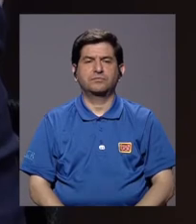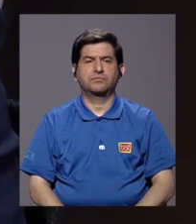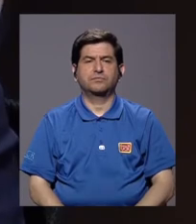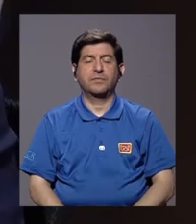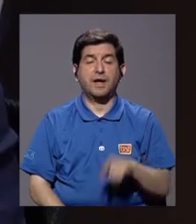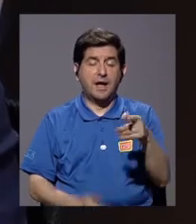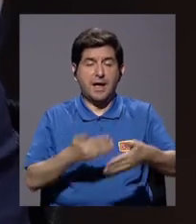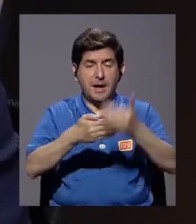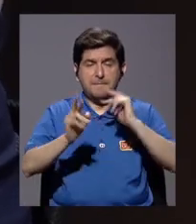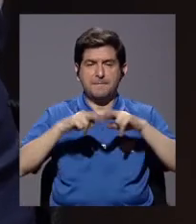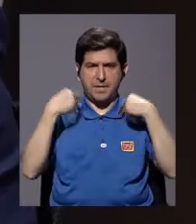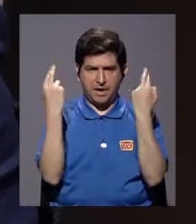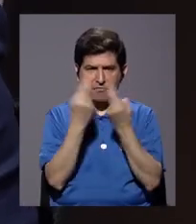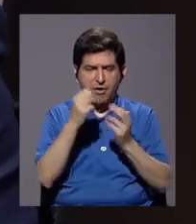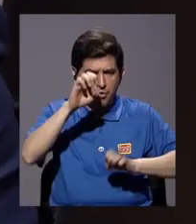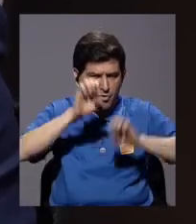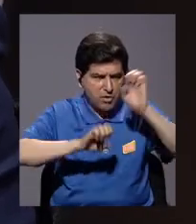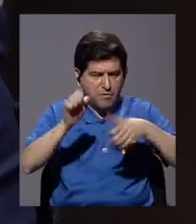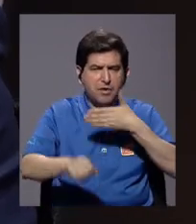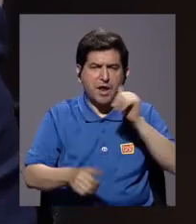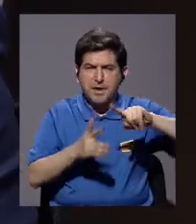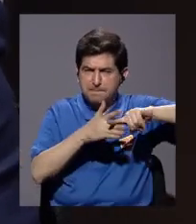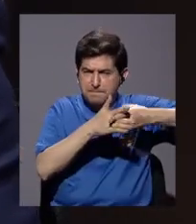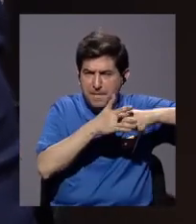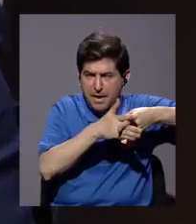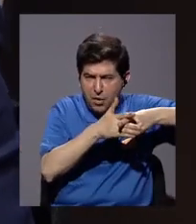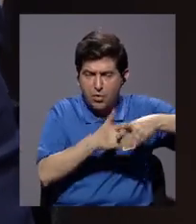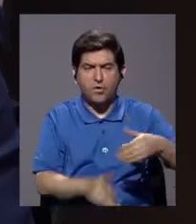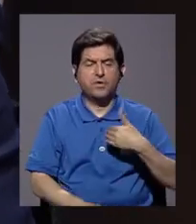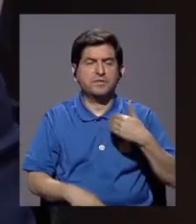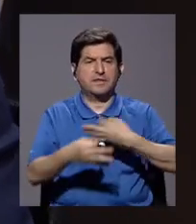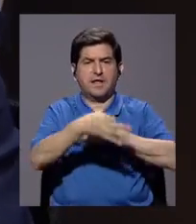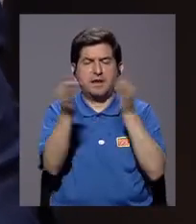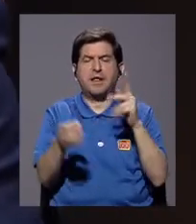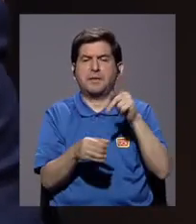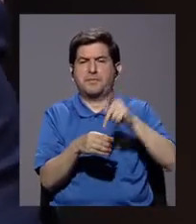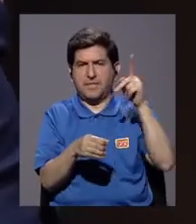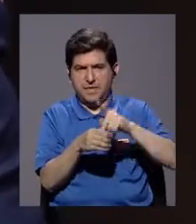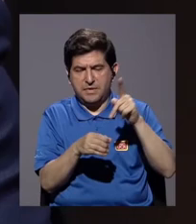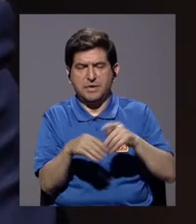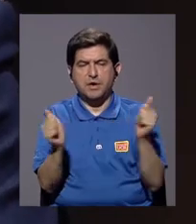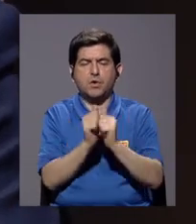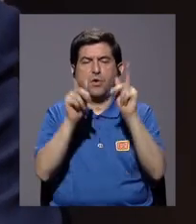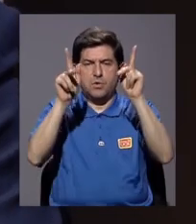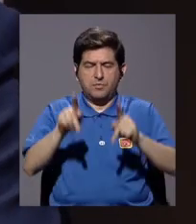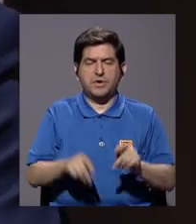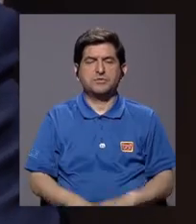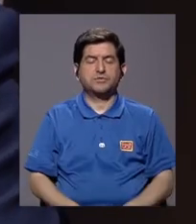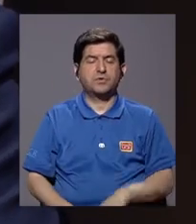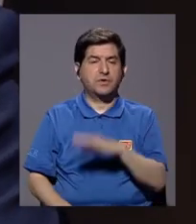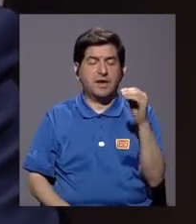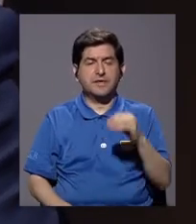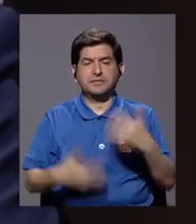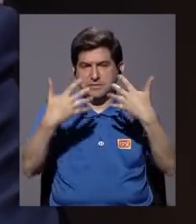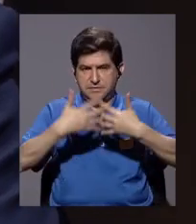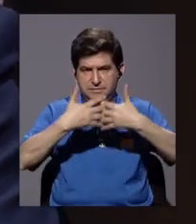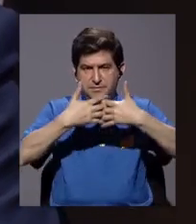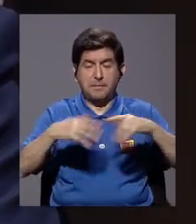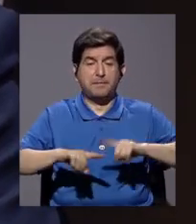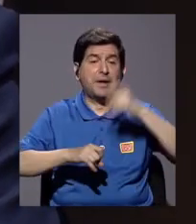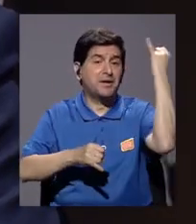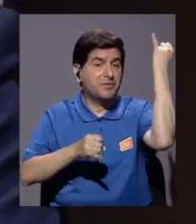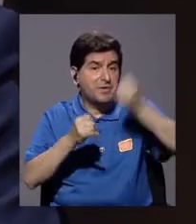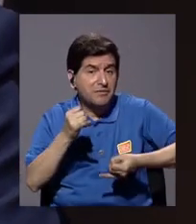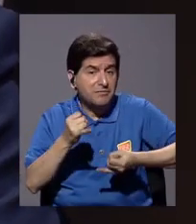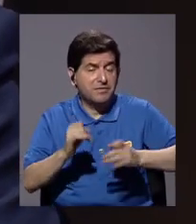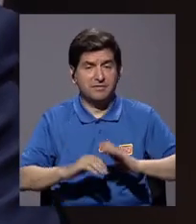las preaudiencias, que hay que evaluarlas a ver si es el mejor mecanismo. Tenemos talleres participativos con usuarios y prestadores que realizamos. Pero al fin